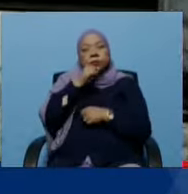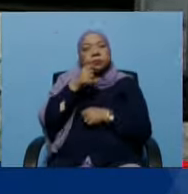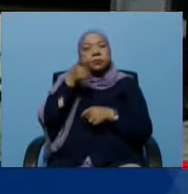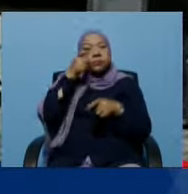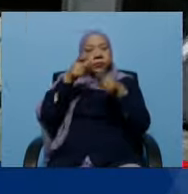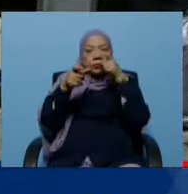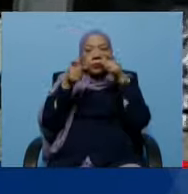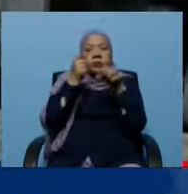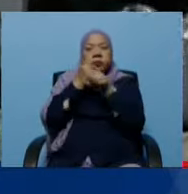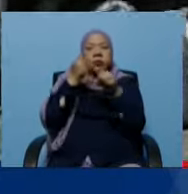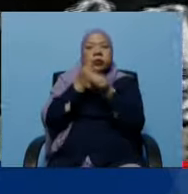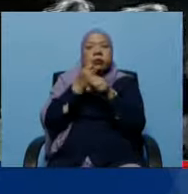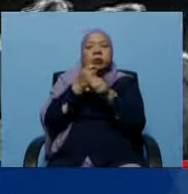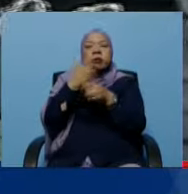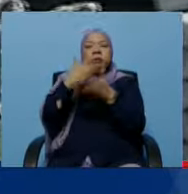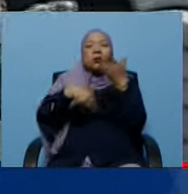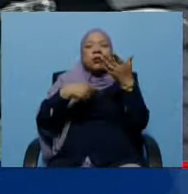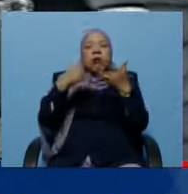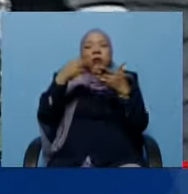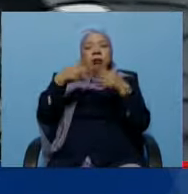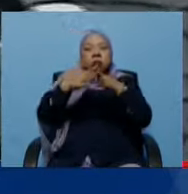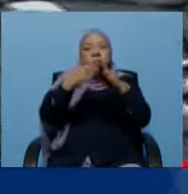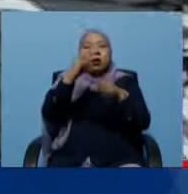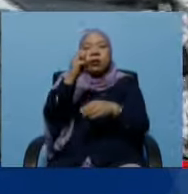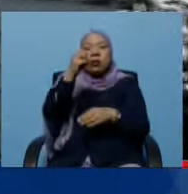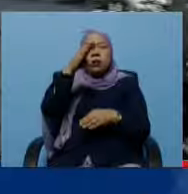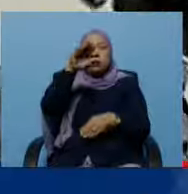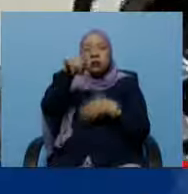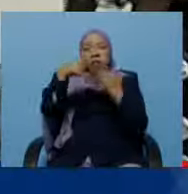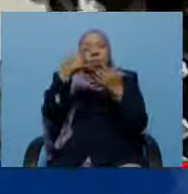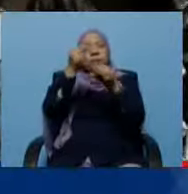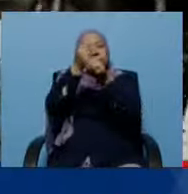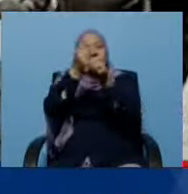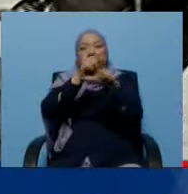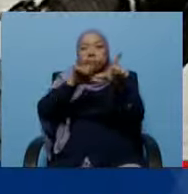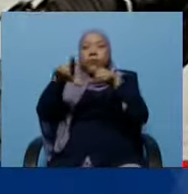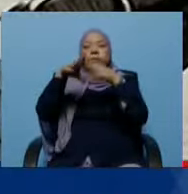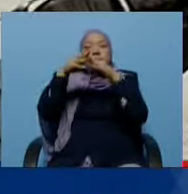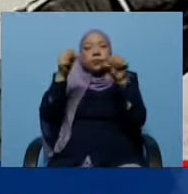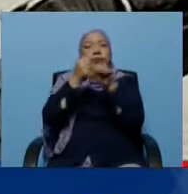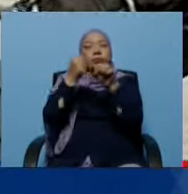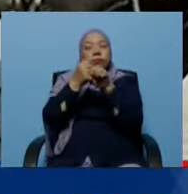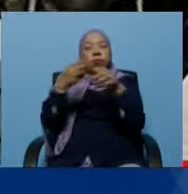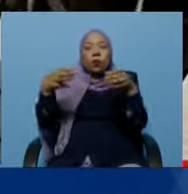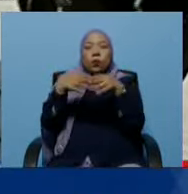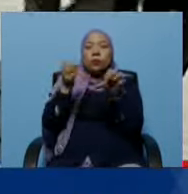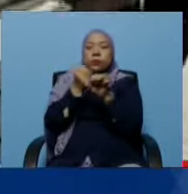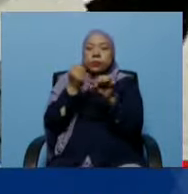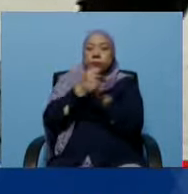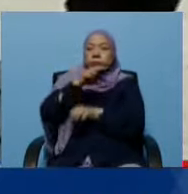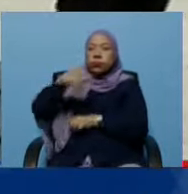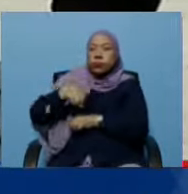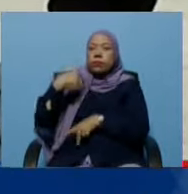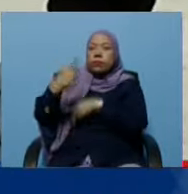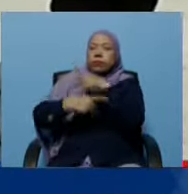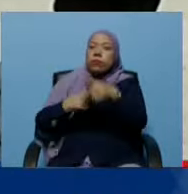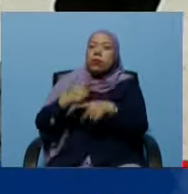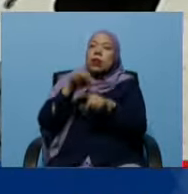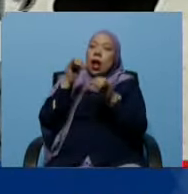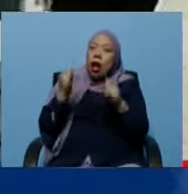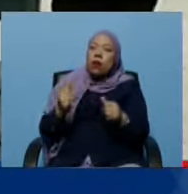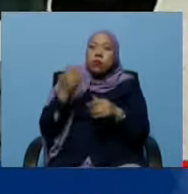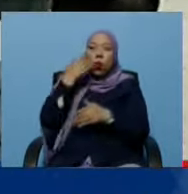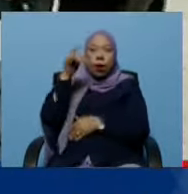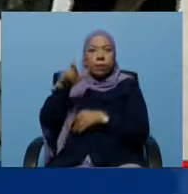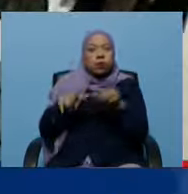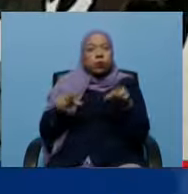Resguardo, CENIAC, Bolipuerto, realizando todo este trabajo. Y ese equipo que tenemos nosotros, que estamos